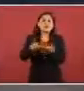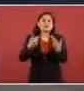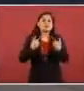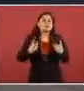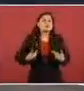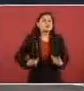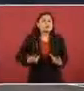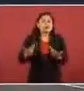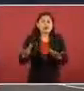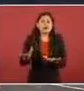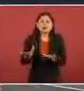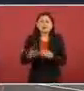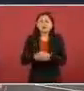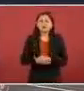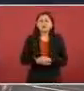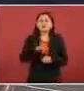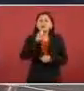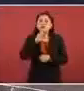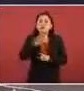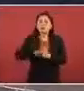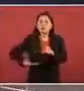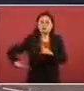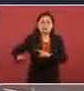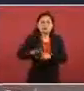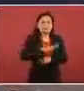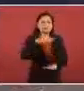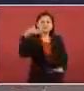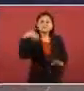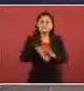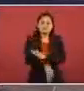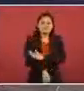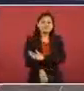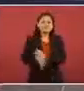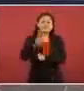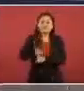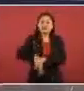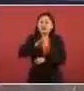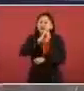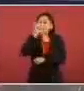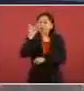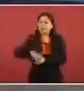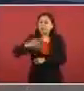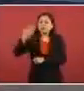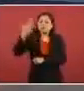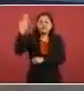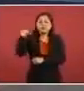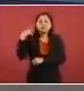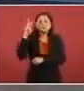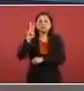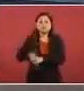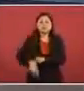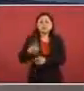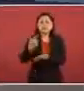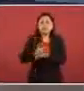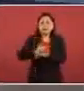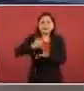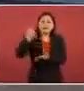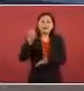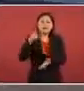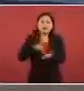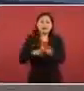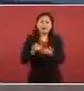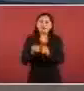descomposición institucional sin precedente y un gravísimo daño al tejido